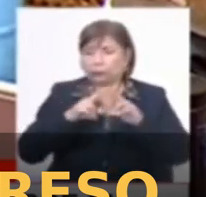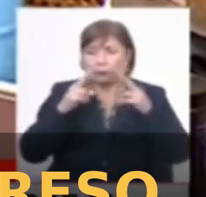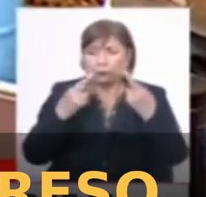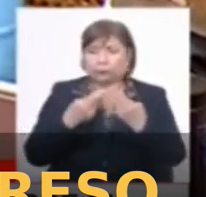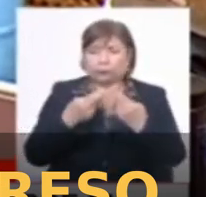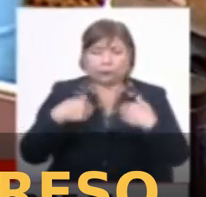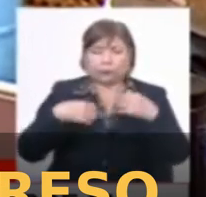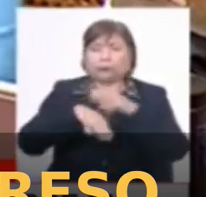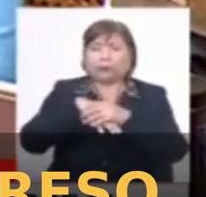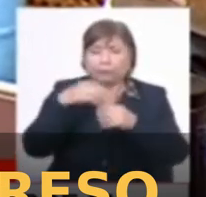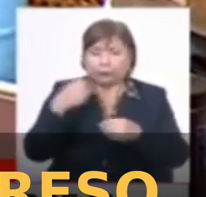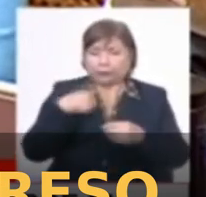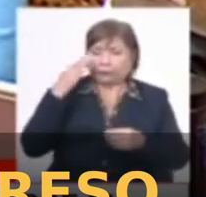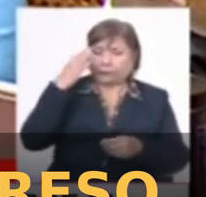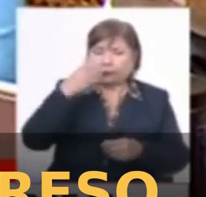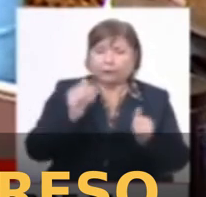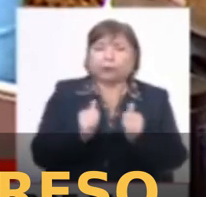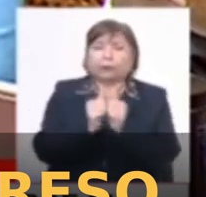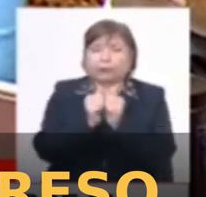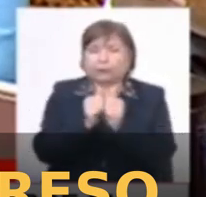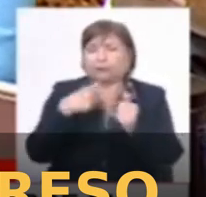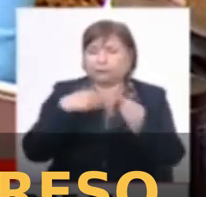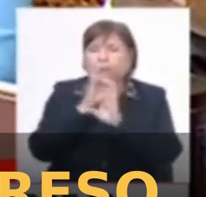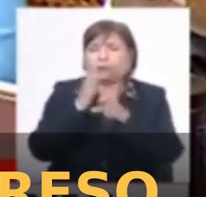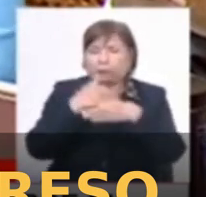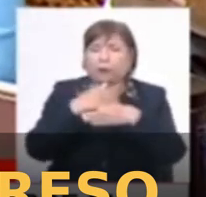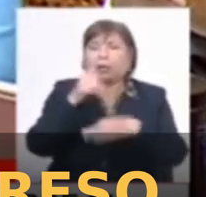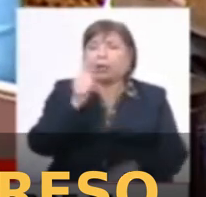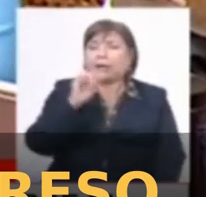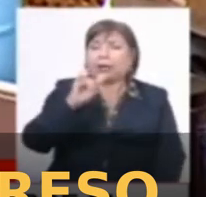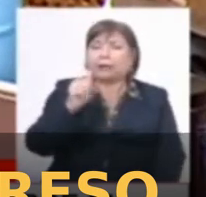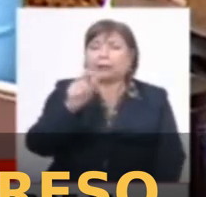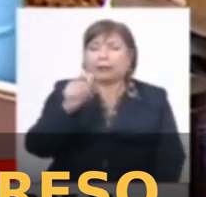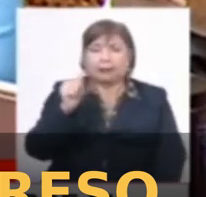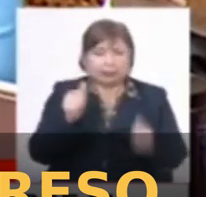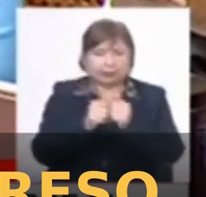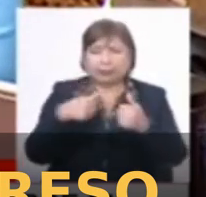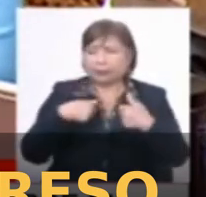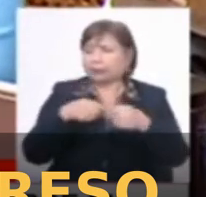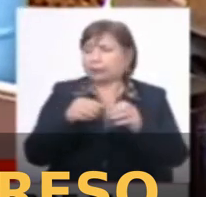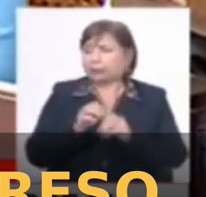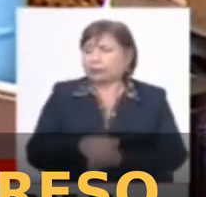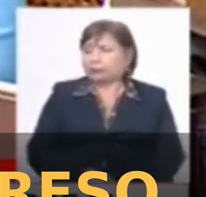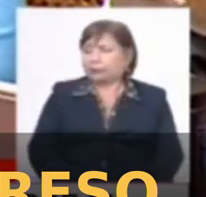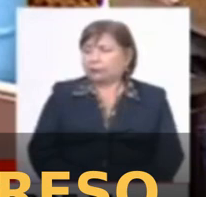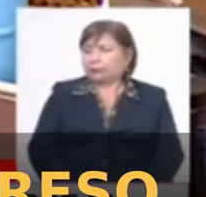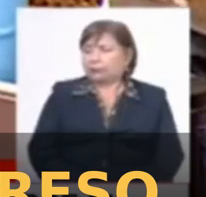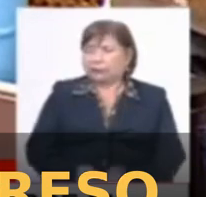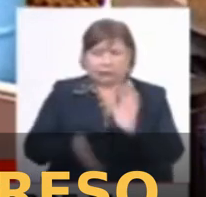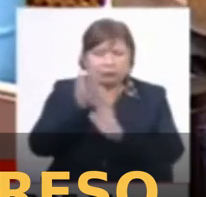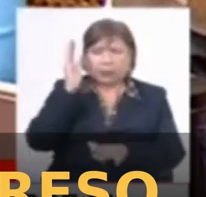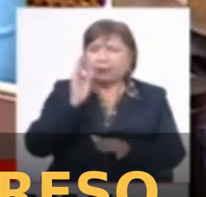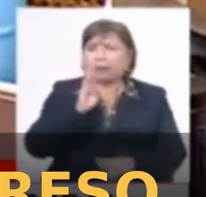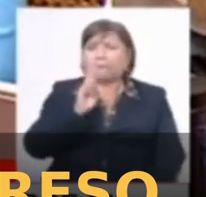estuvo fuera. Yo fui la que lo acompañé y también formó parte el ministro Ayala de esa reunión, donde pedían que Bruno se vaya para